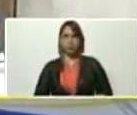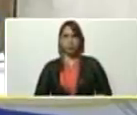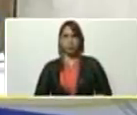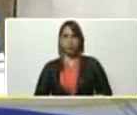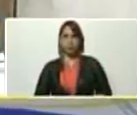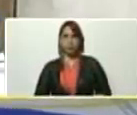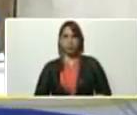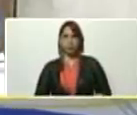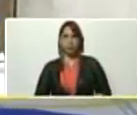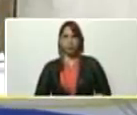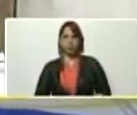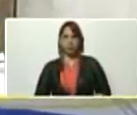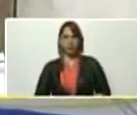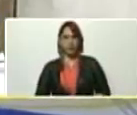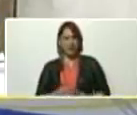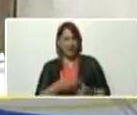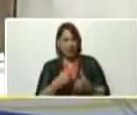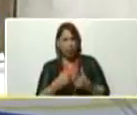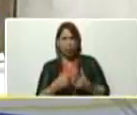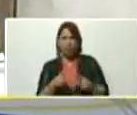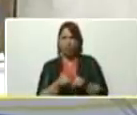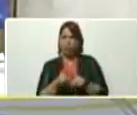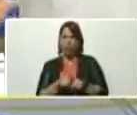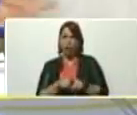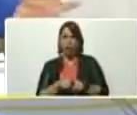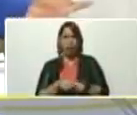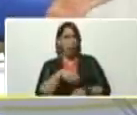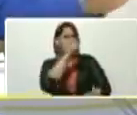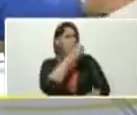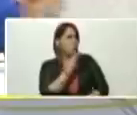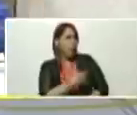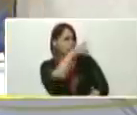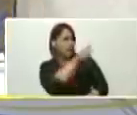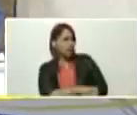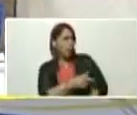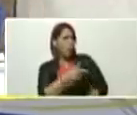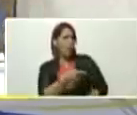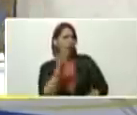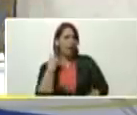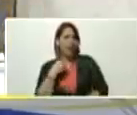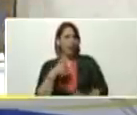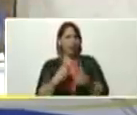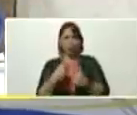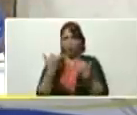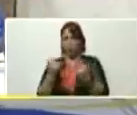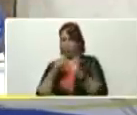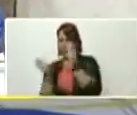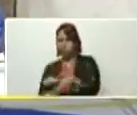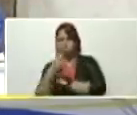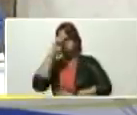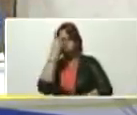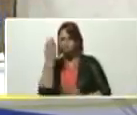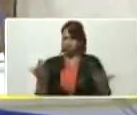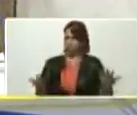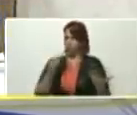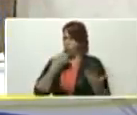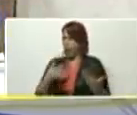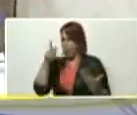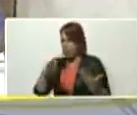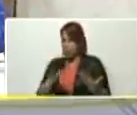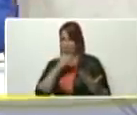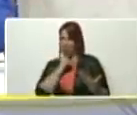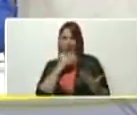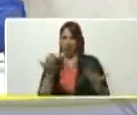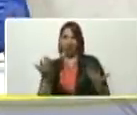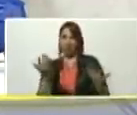No, se convierte en un monstruo. Pero si él era buena gente hasta ayer, se convirtió en un monstruo, pues ya no es buena gente. Entonces se vuelven como